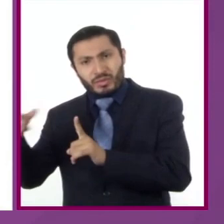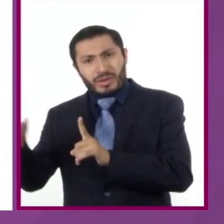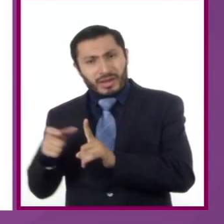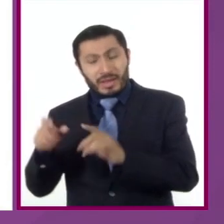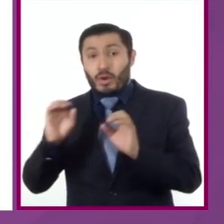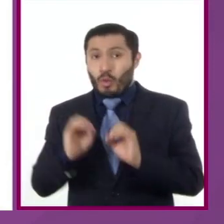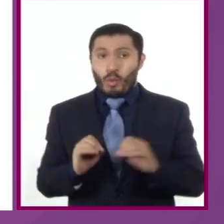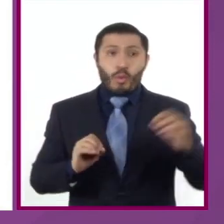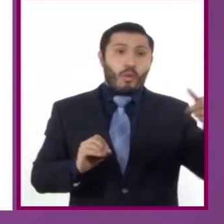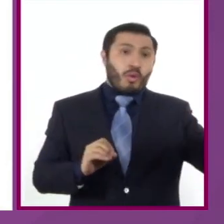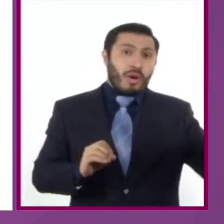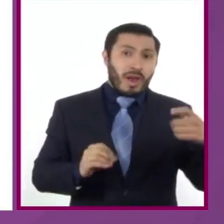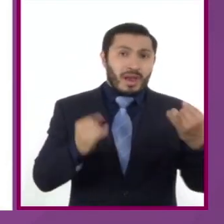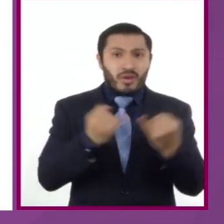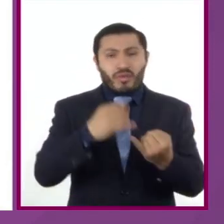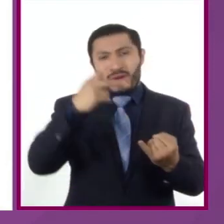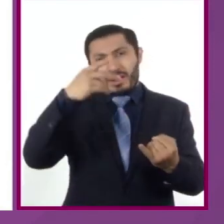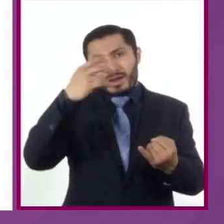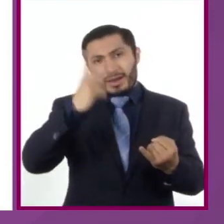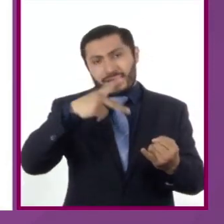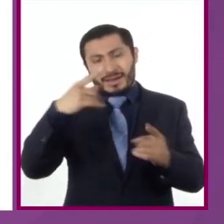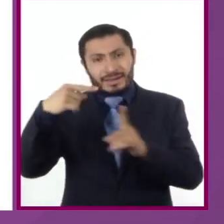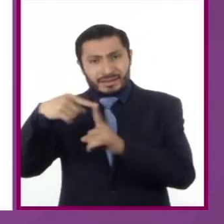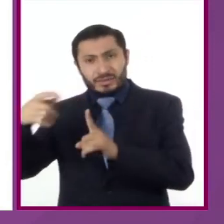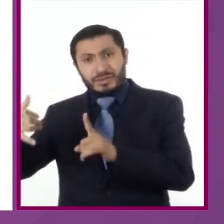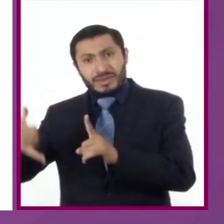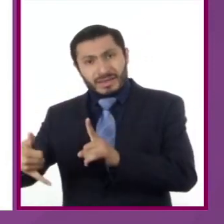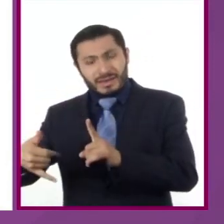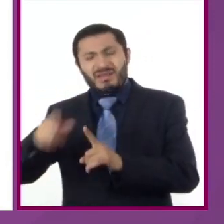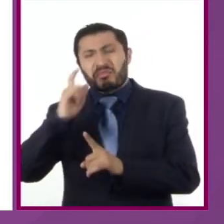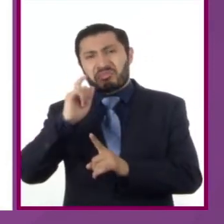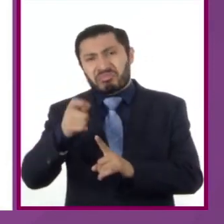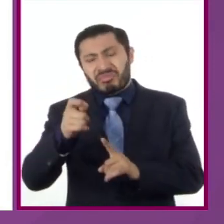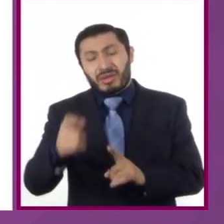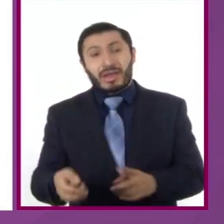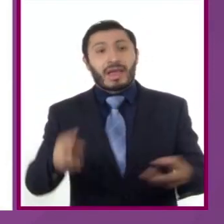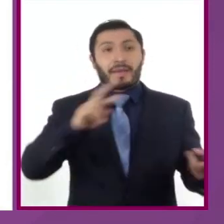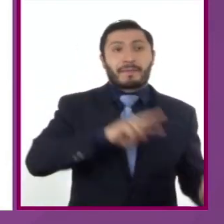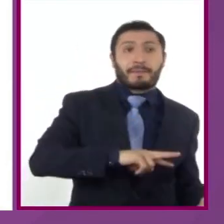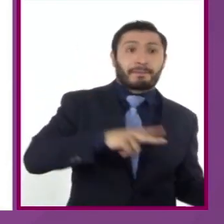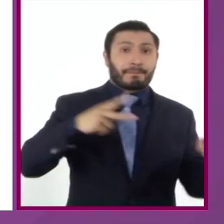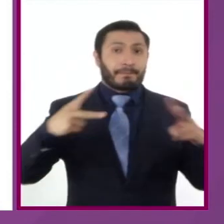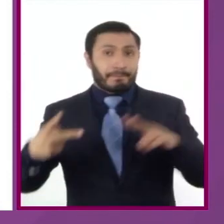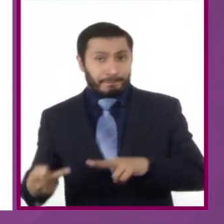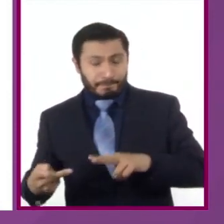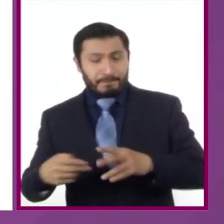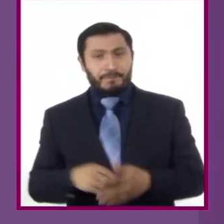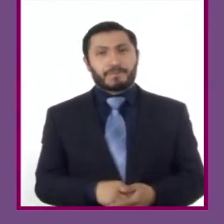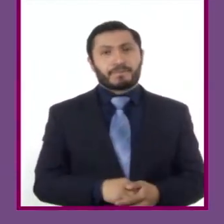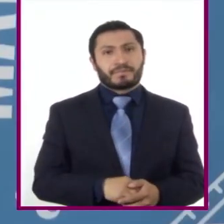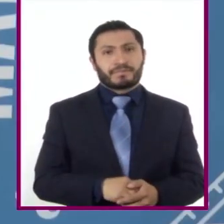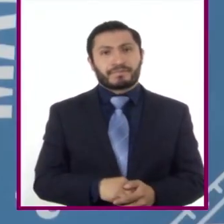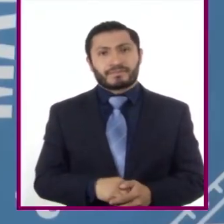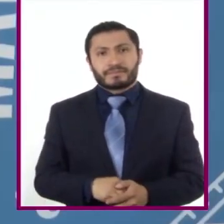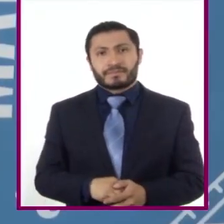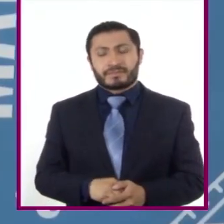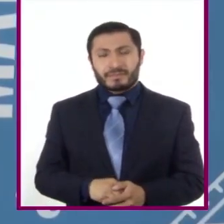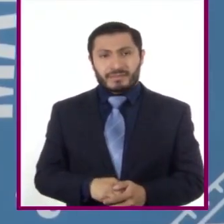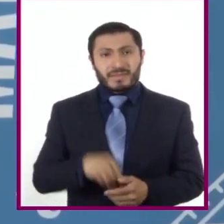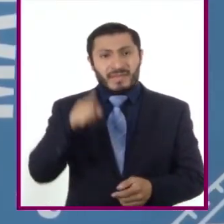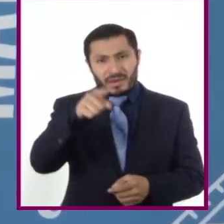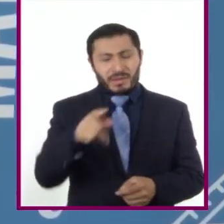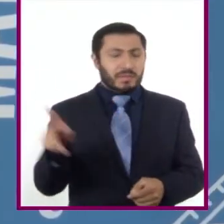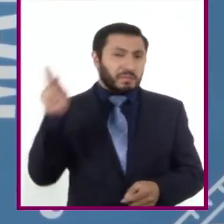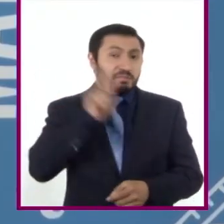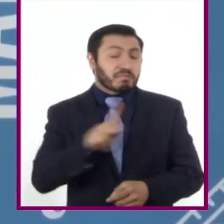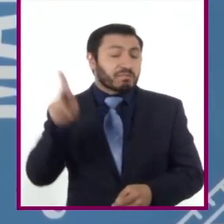o X igual a K entre Y. Es decir, son inversamente proporcionales. Pongan a prueba lo aprendido